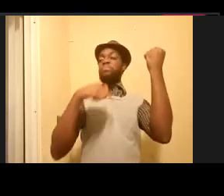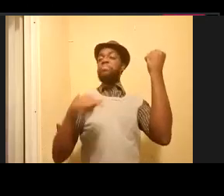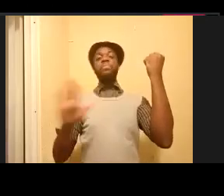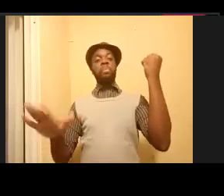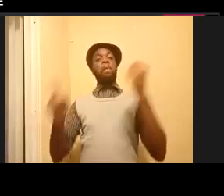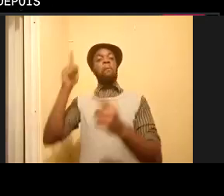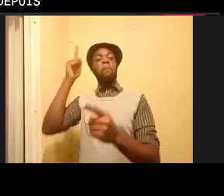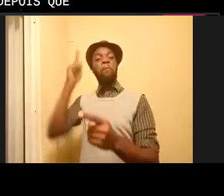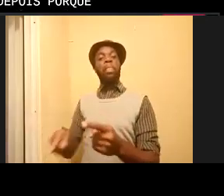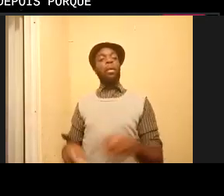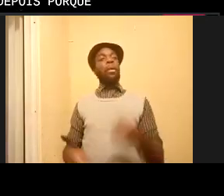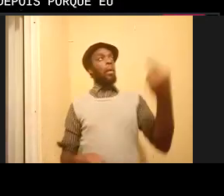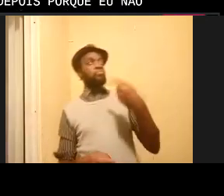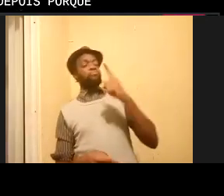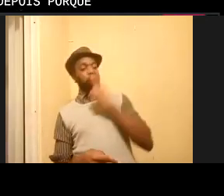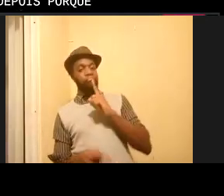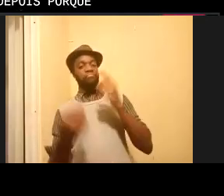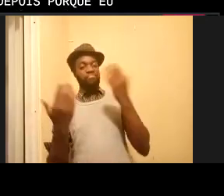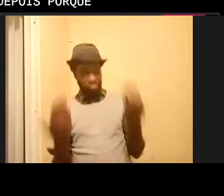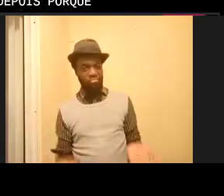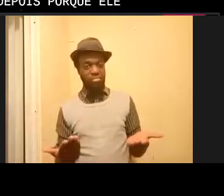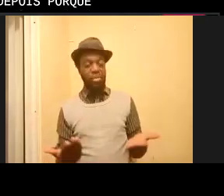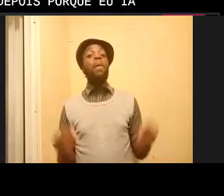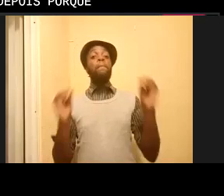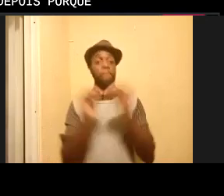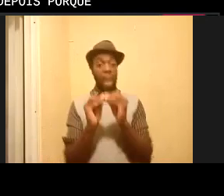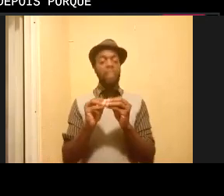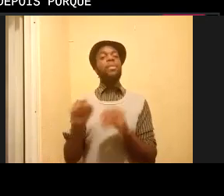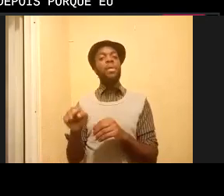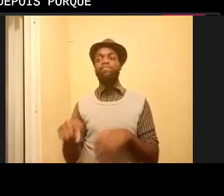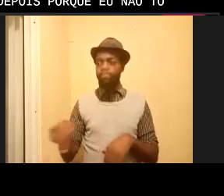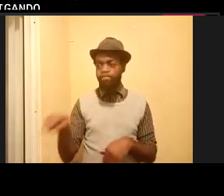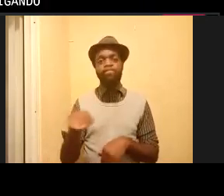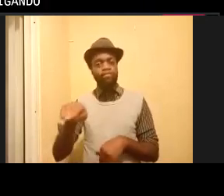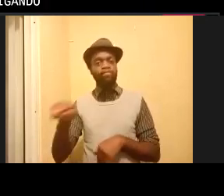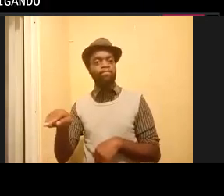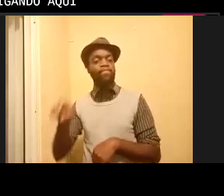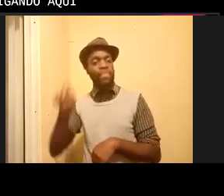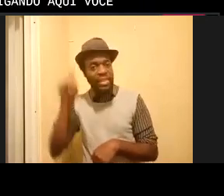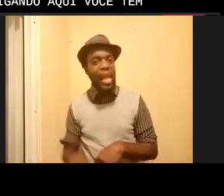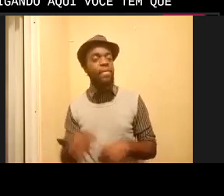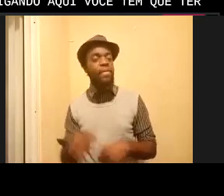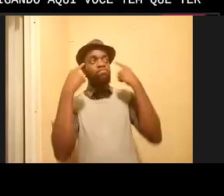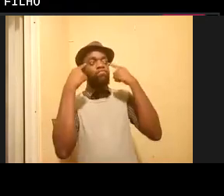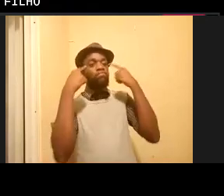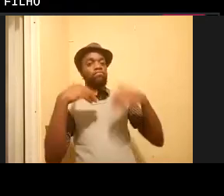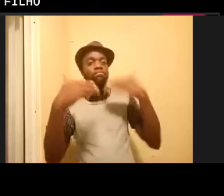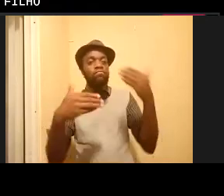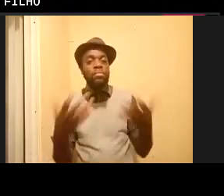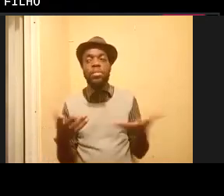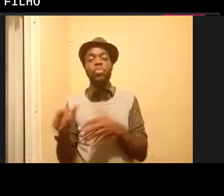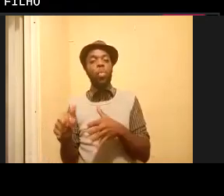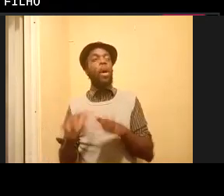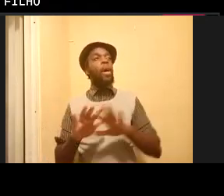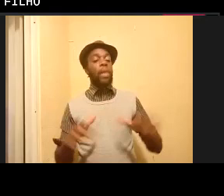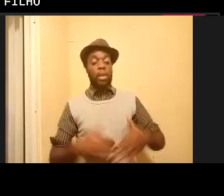modo es como que para acceder a eso te obligan a que tienes que, o sea, en pocas están diciendo la mujer tiene que primero tener un hijo y para